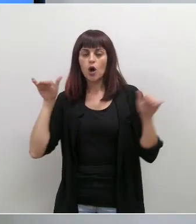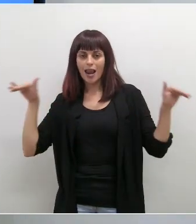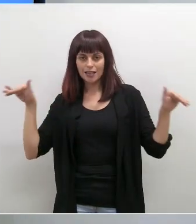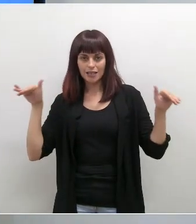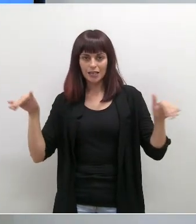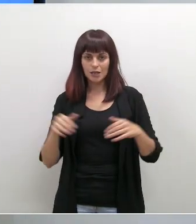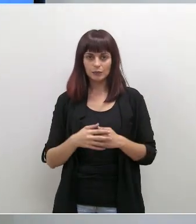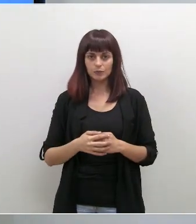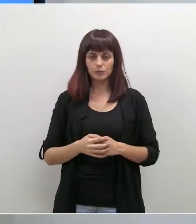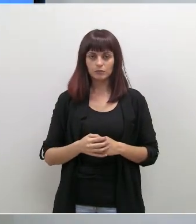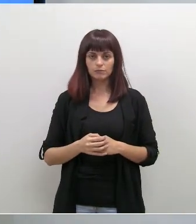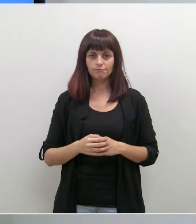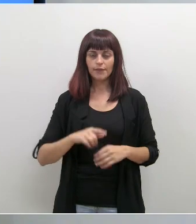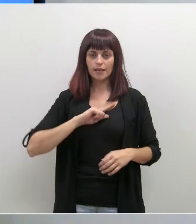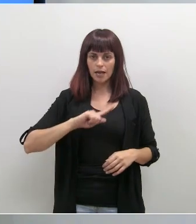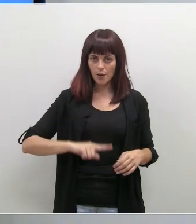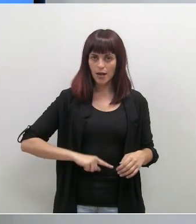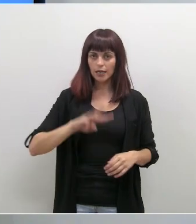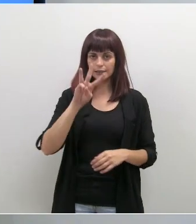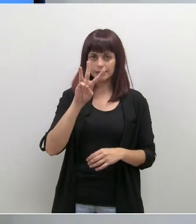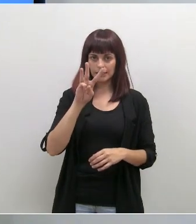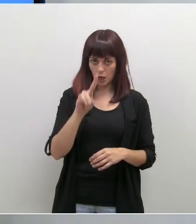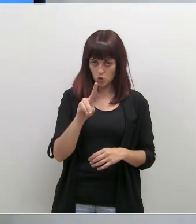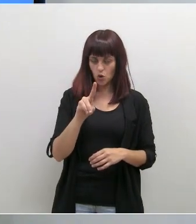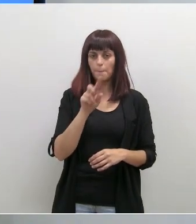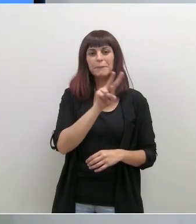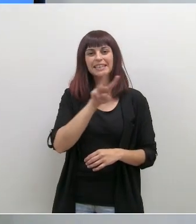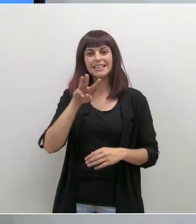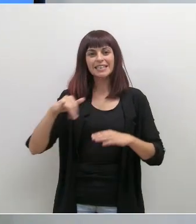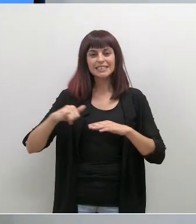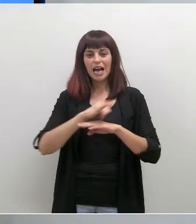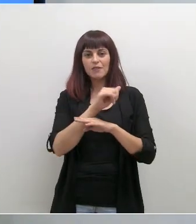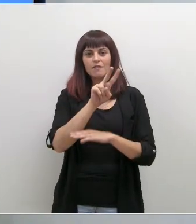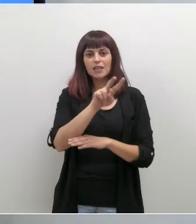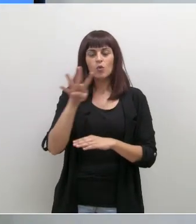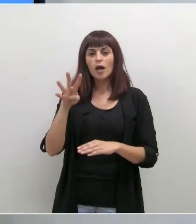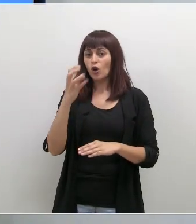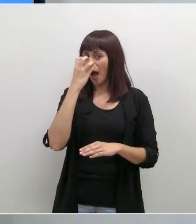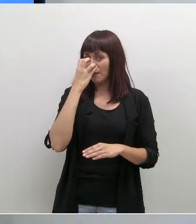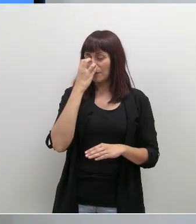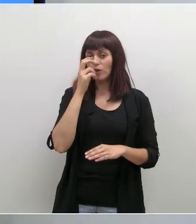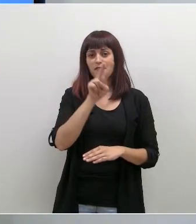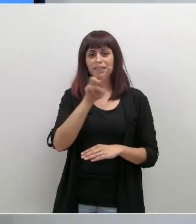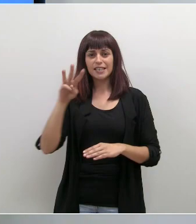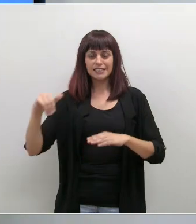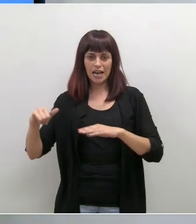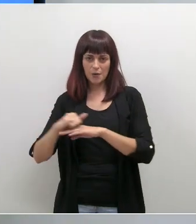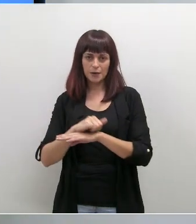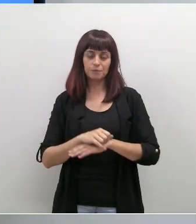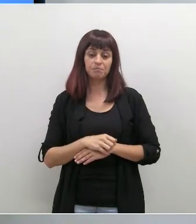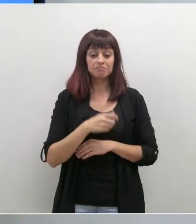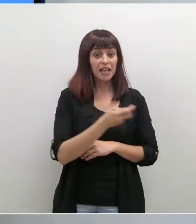Alcantarilla, Caravaca 31, 23 a San Javier, 24 a Lama de Murcia y 23 a San Javier, y el